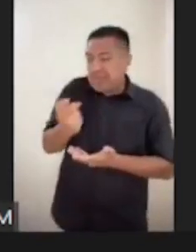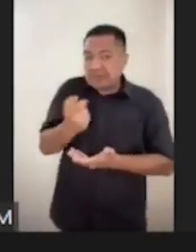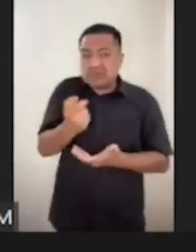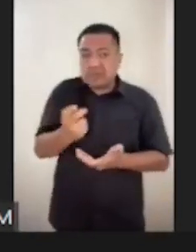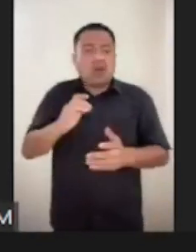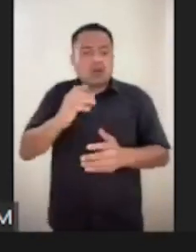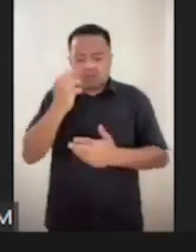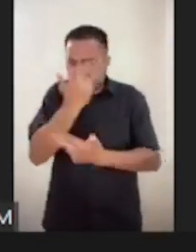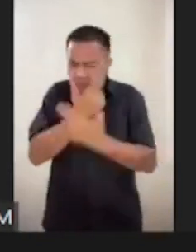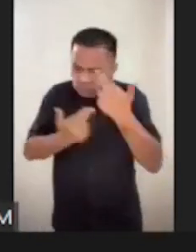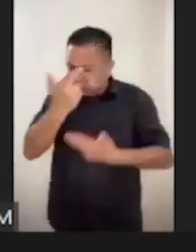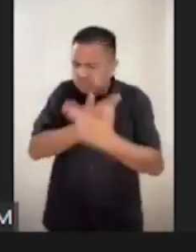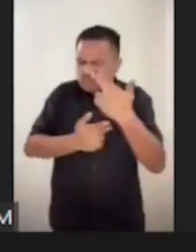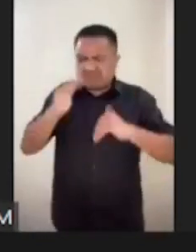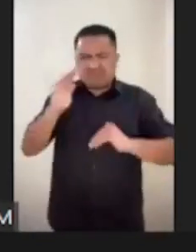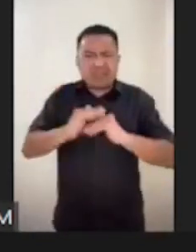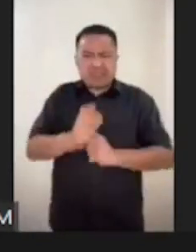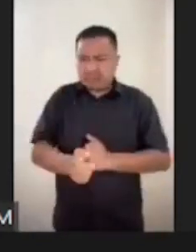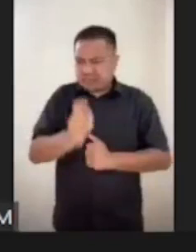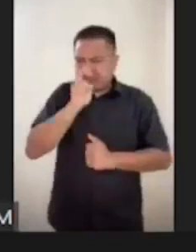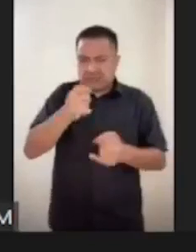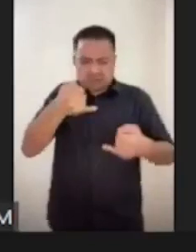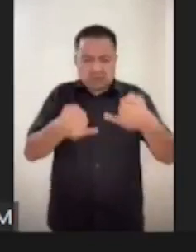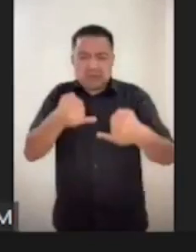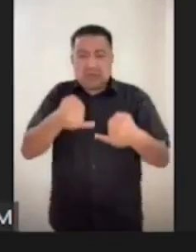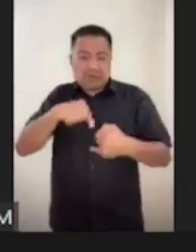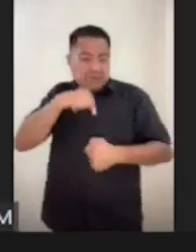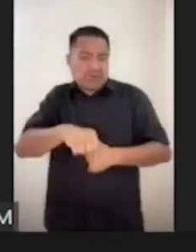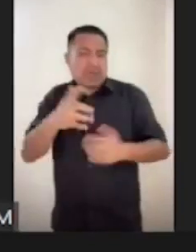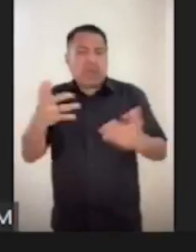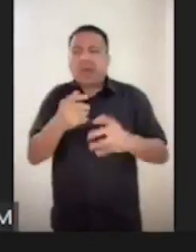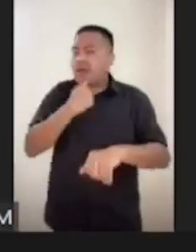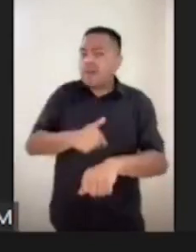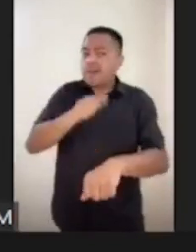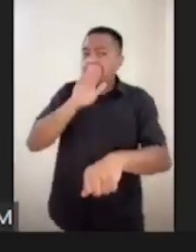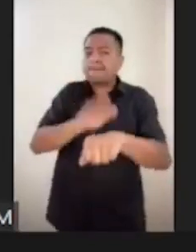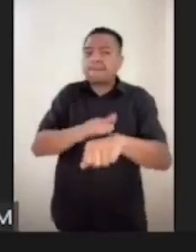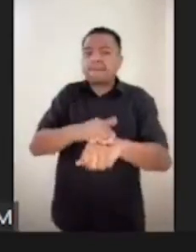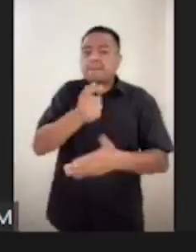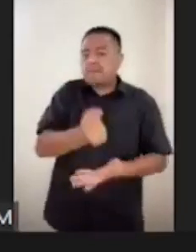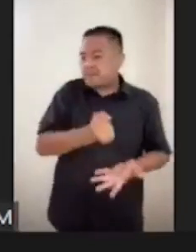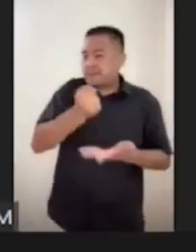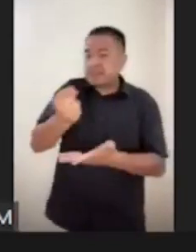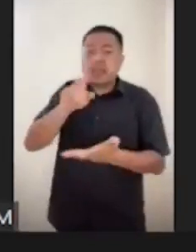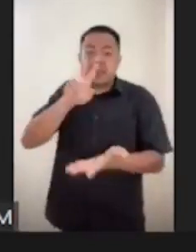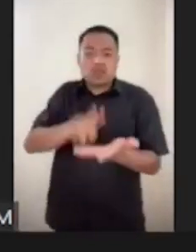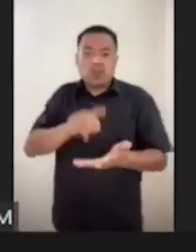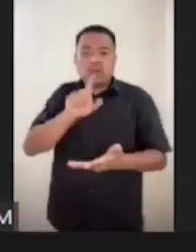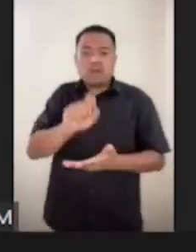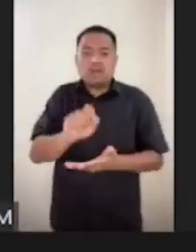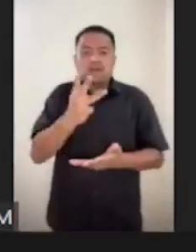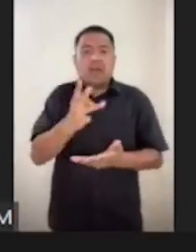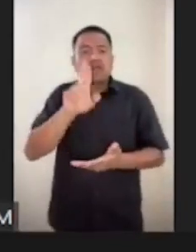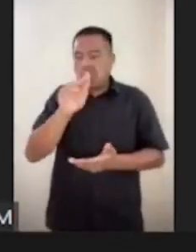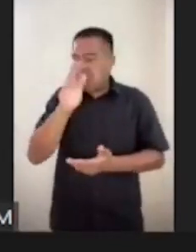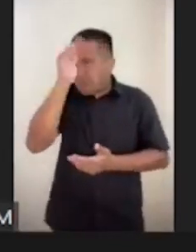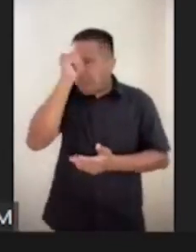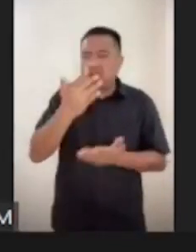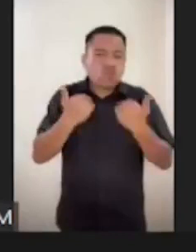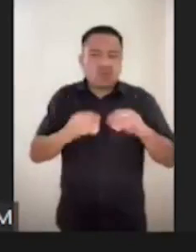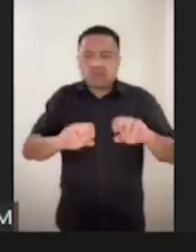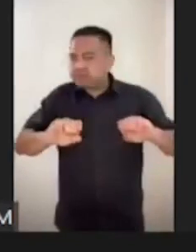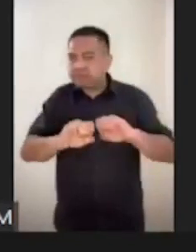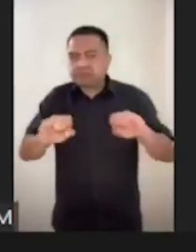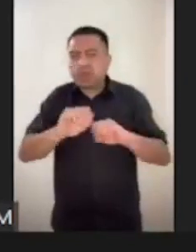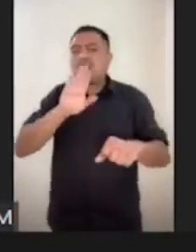revisión exhaustiva que este Tribunal Electoral realiza a los autos, advierte que el presupuesto de egresos 2023 no ha sido aprobado, lo cual